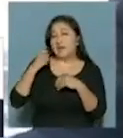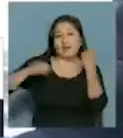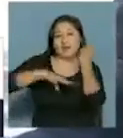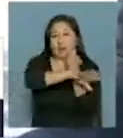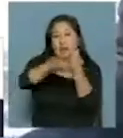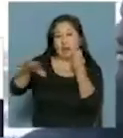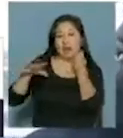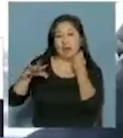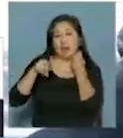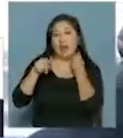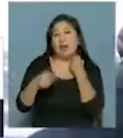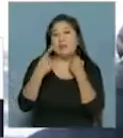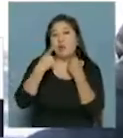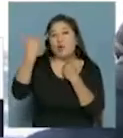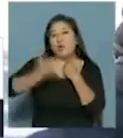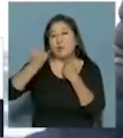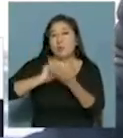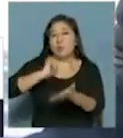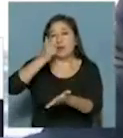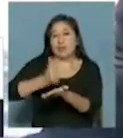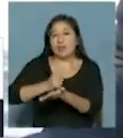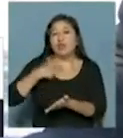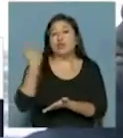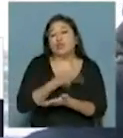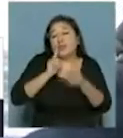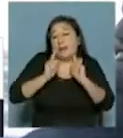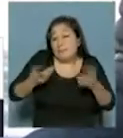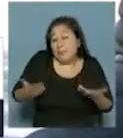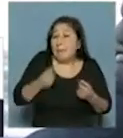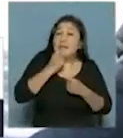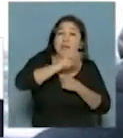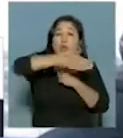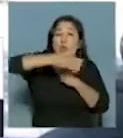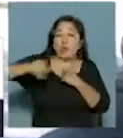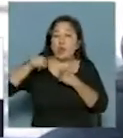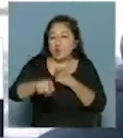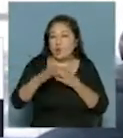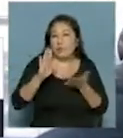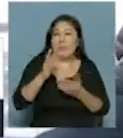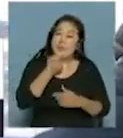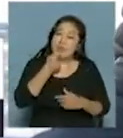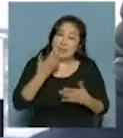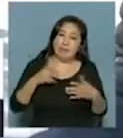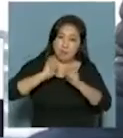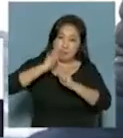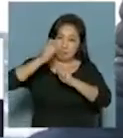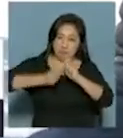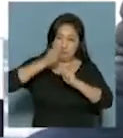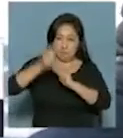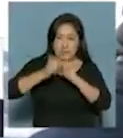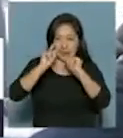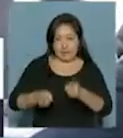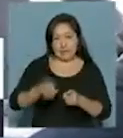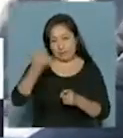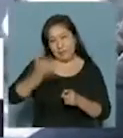donde tomemos participación nosotros y como así también en los ríos. En lo que respecta a la pesca, también se van